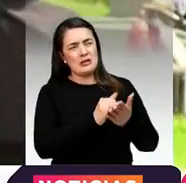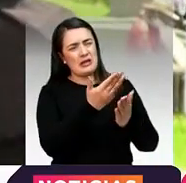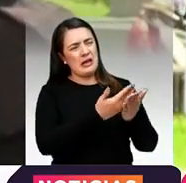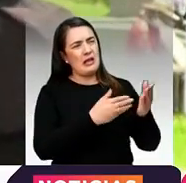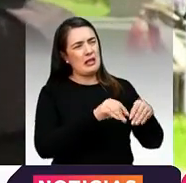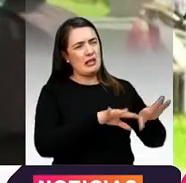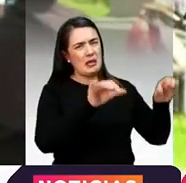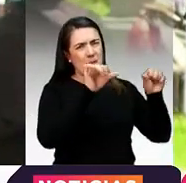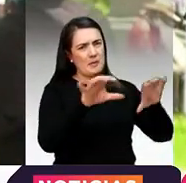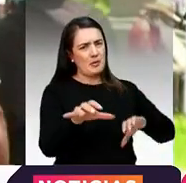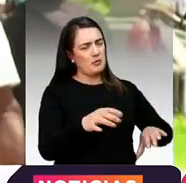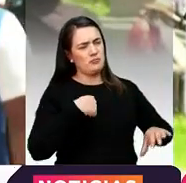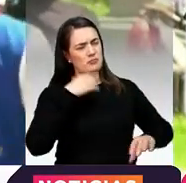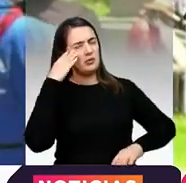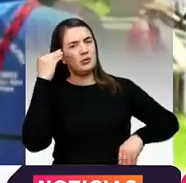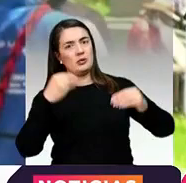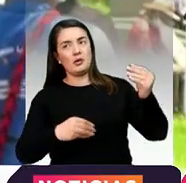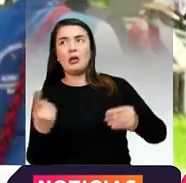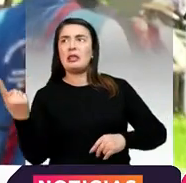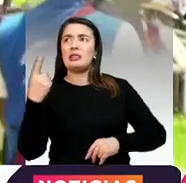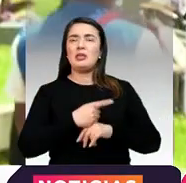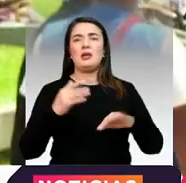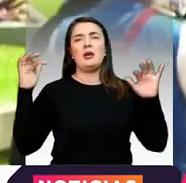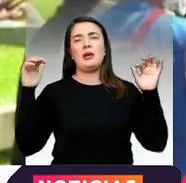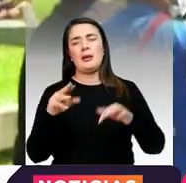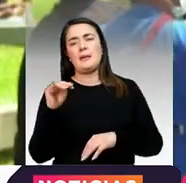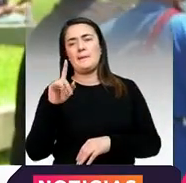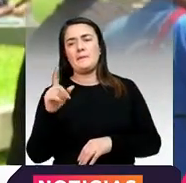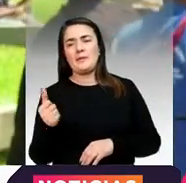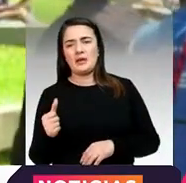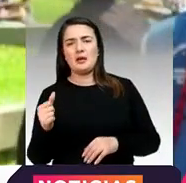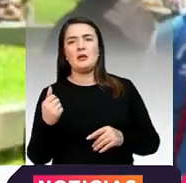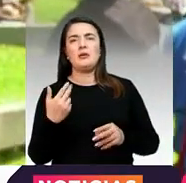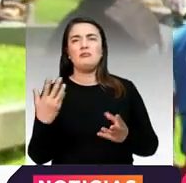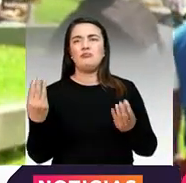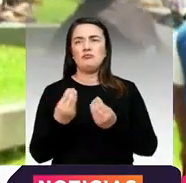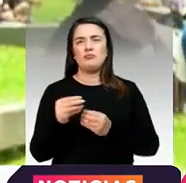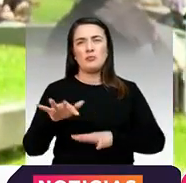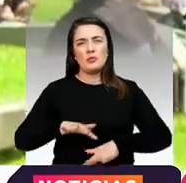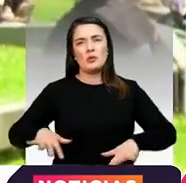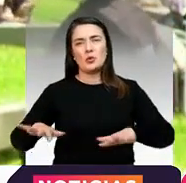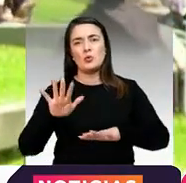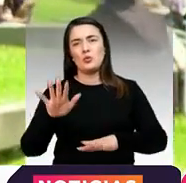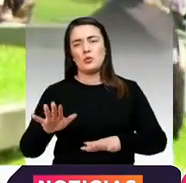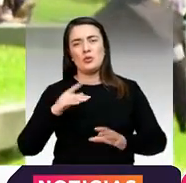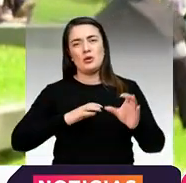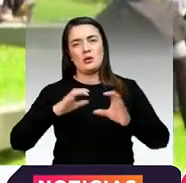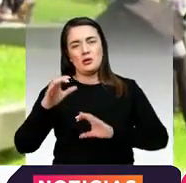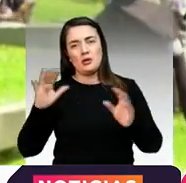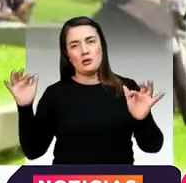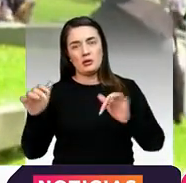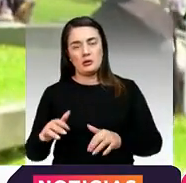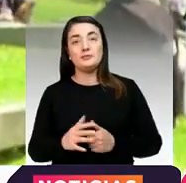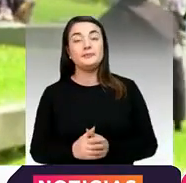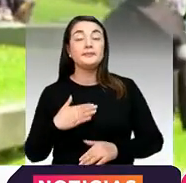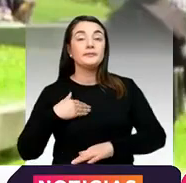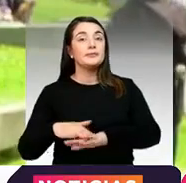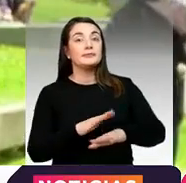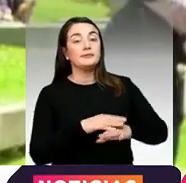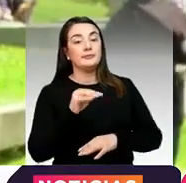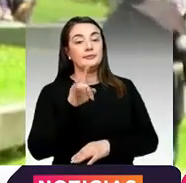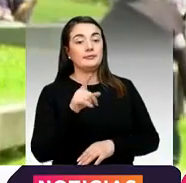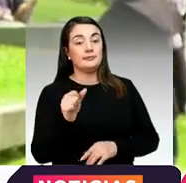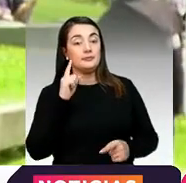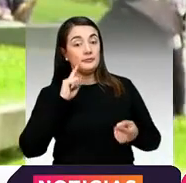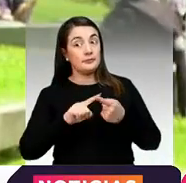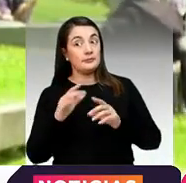sacado de que hoy se va a reunir con la minga en uno de los territorios del departamento del Cauca. Aclarar que la minga no es solamente